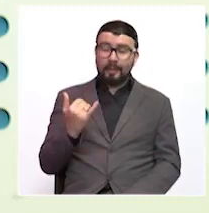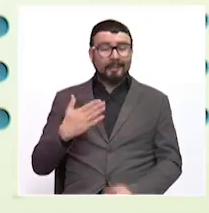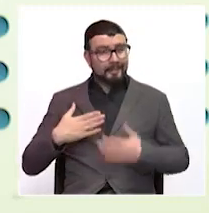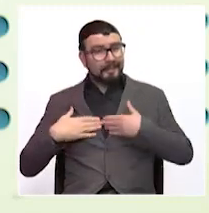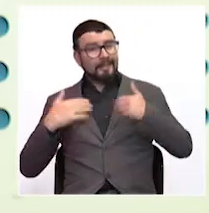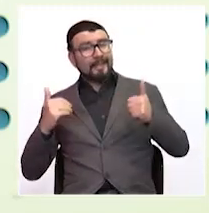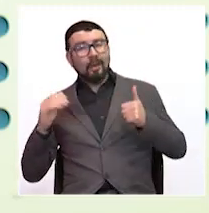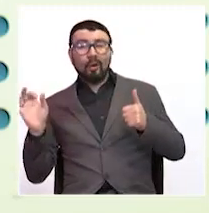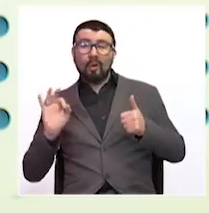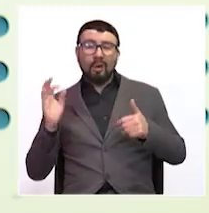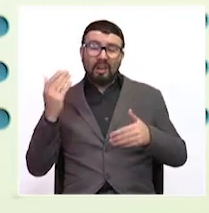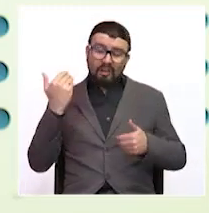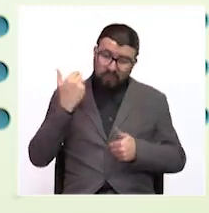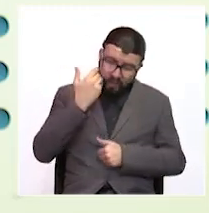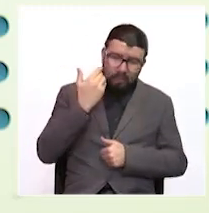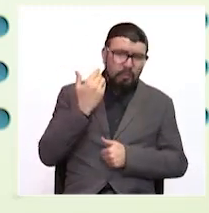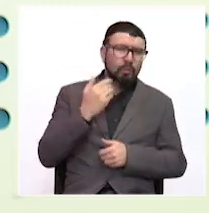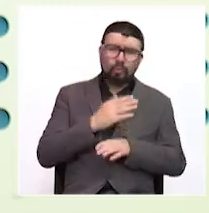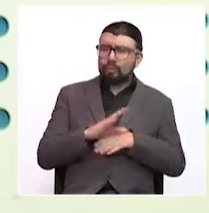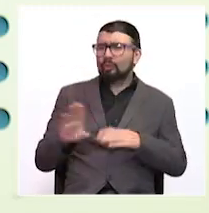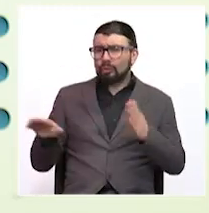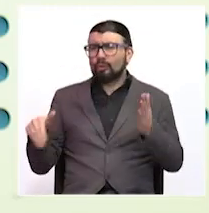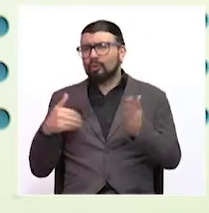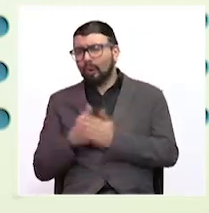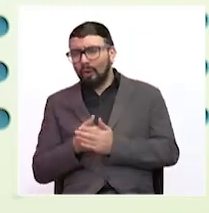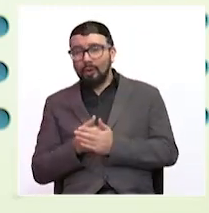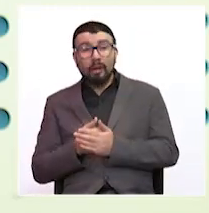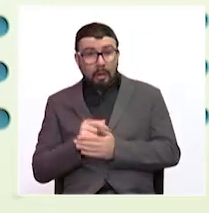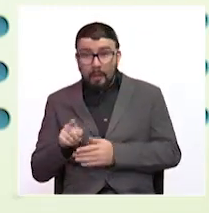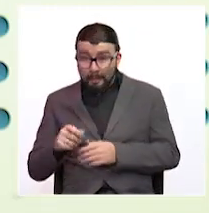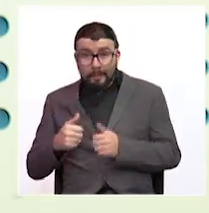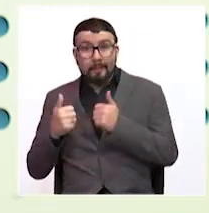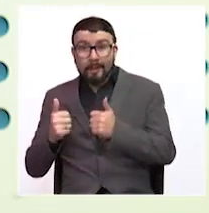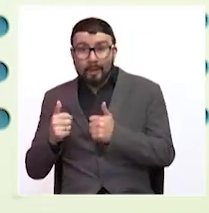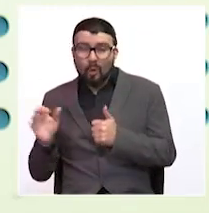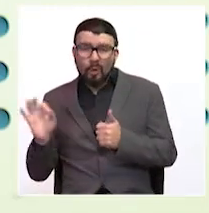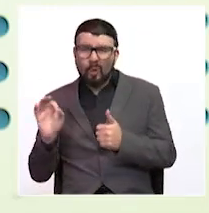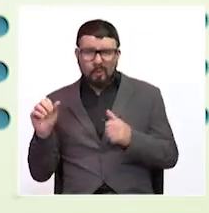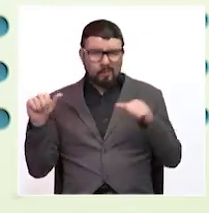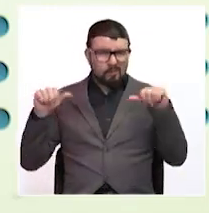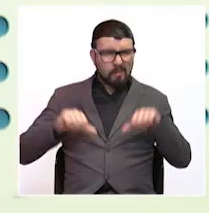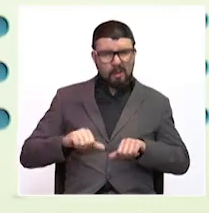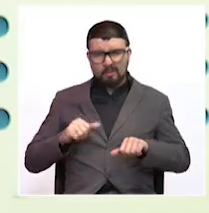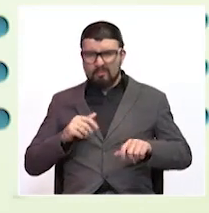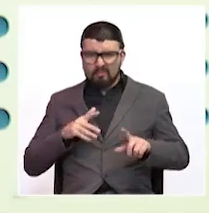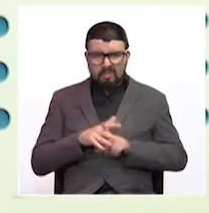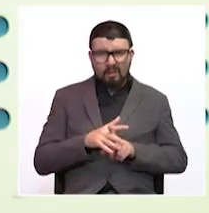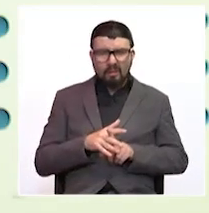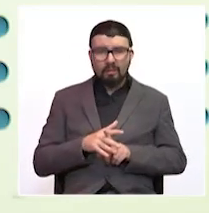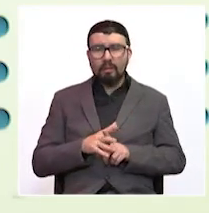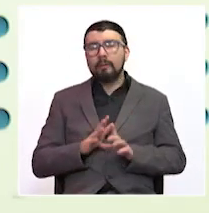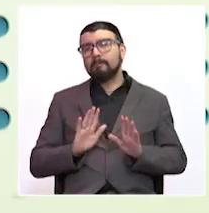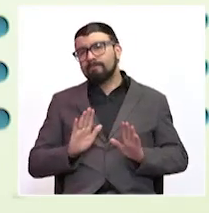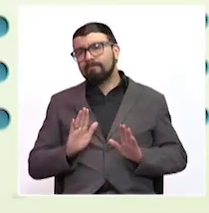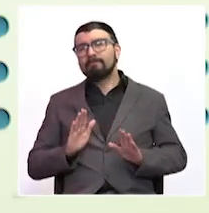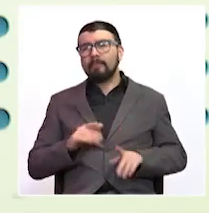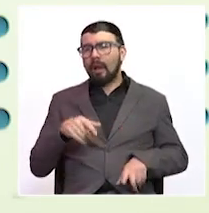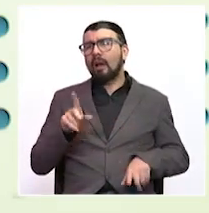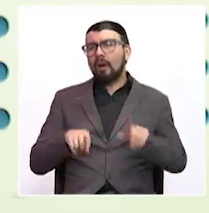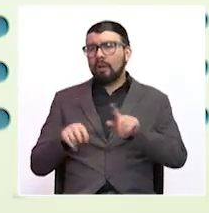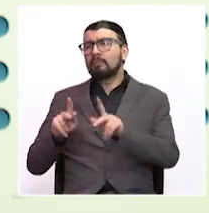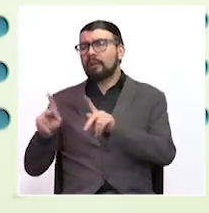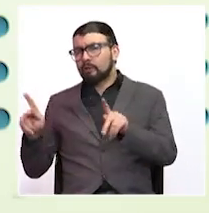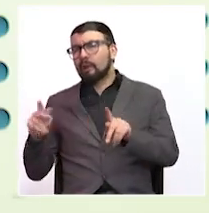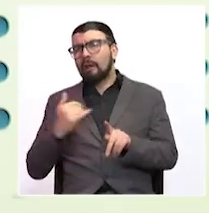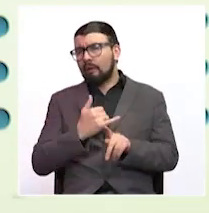o estamos enfermos hacemos el bien o hacemos el mal lamentablemente hay personas que a